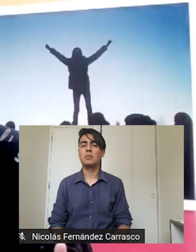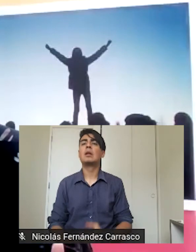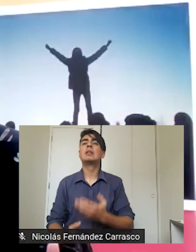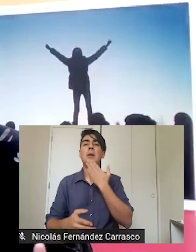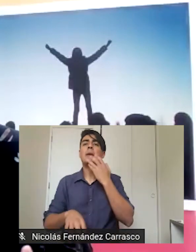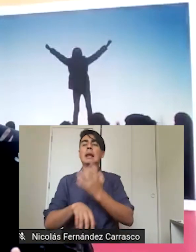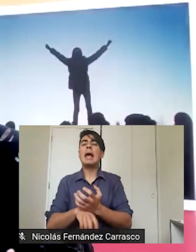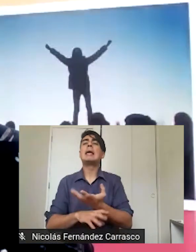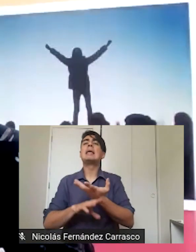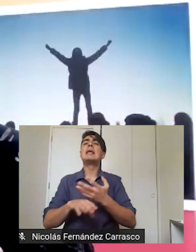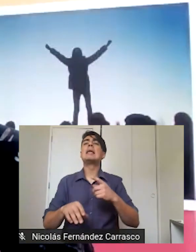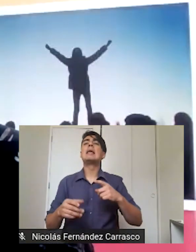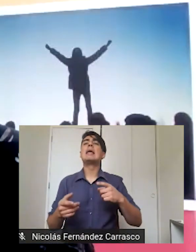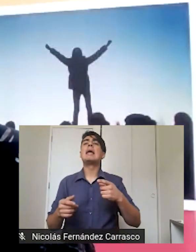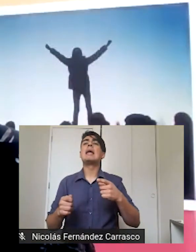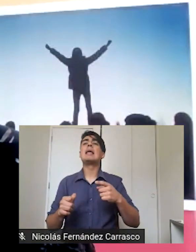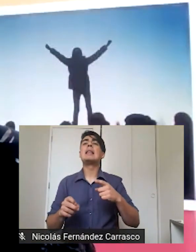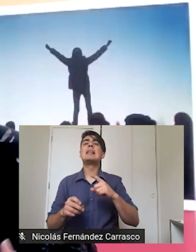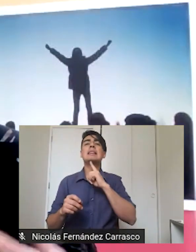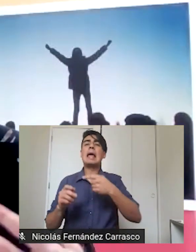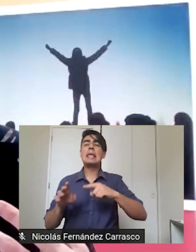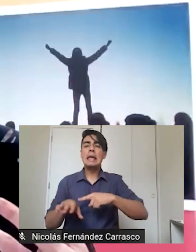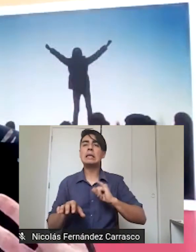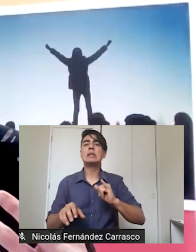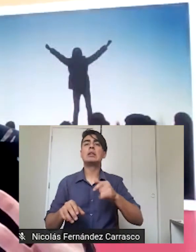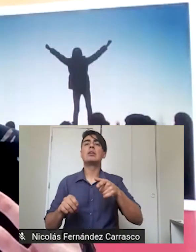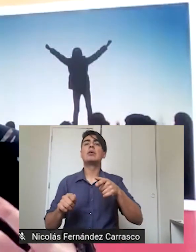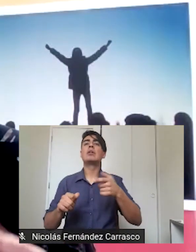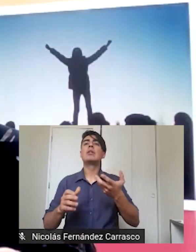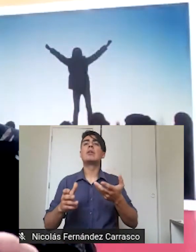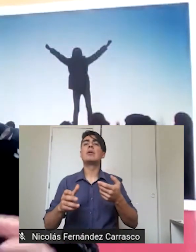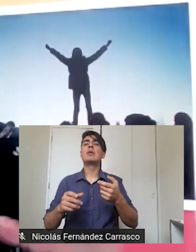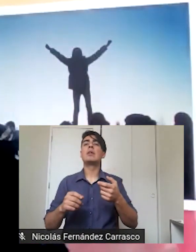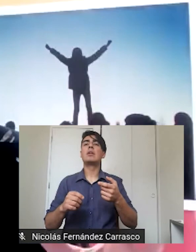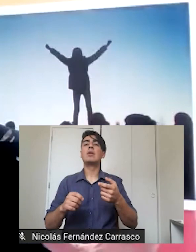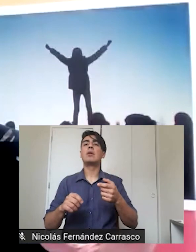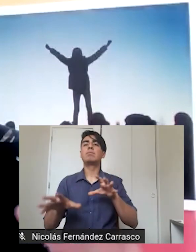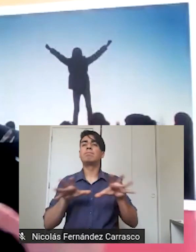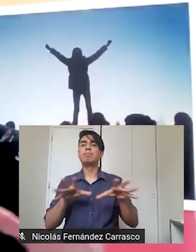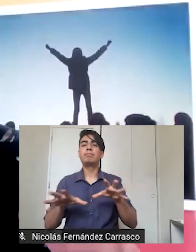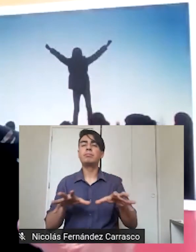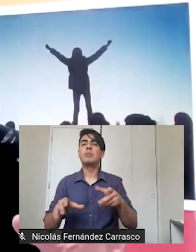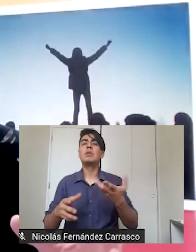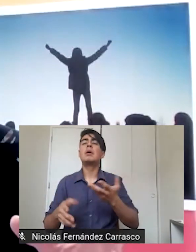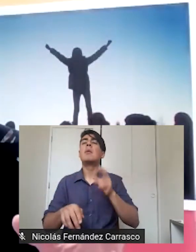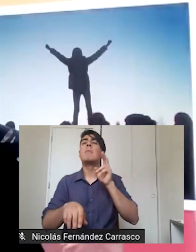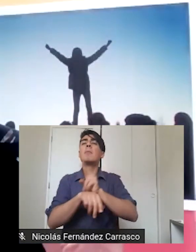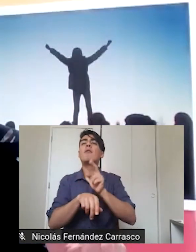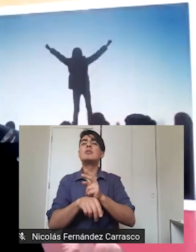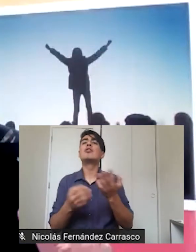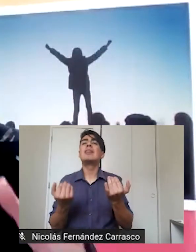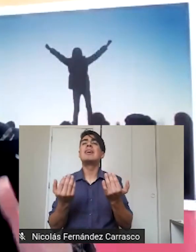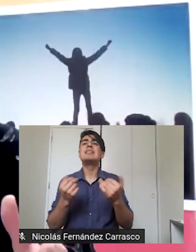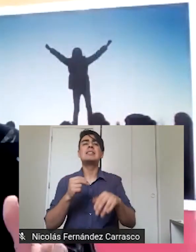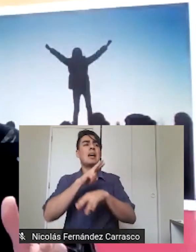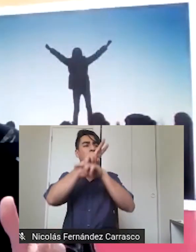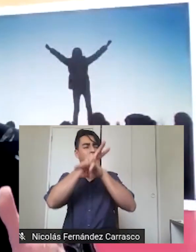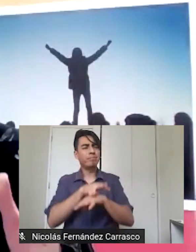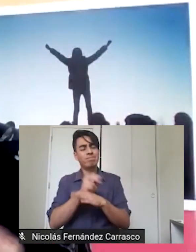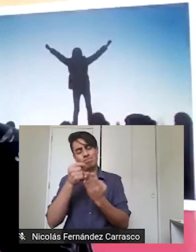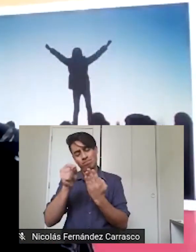también tenemos talleres en términos de cómo el profesor tiene que evaluar